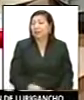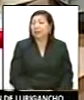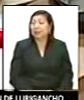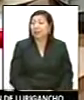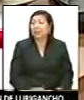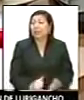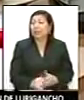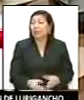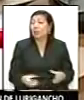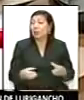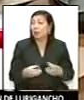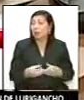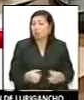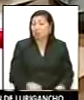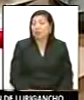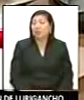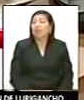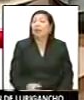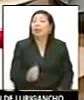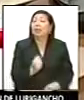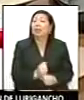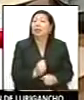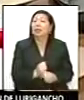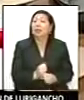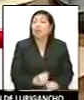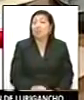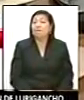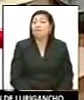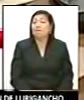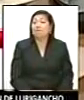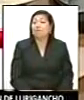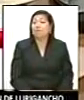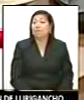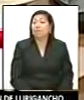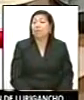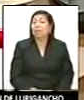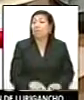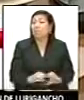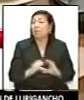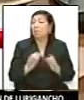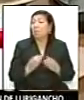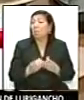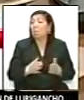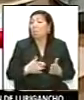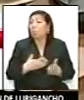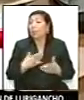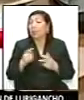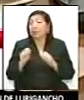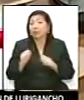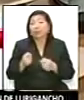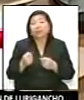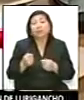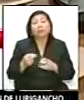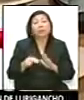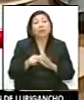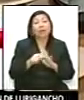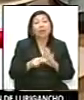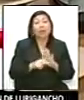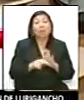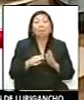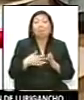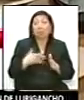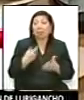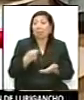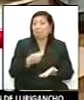presidente, que la Comisión de Trabajo y en su turno el Pleno del Congreso pueda insistir en esta norma para que se